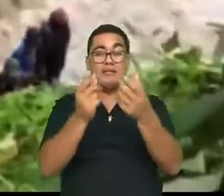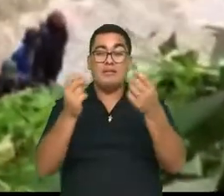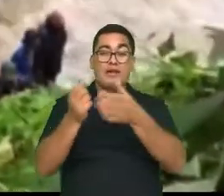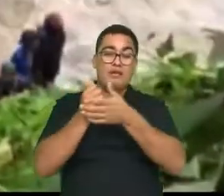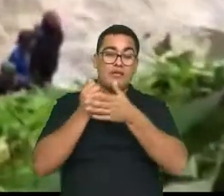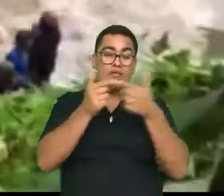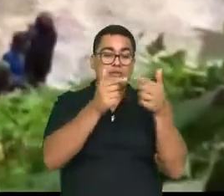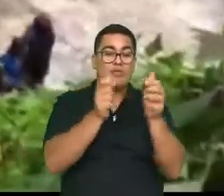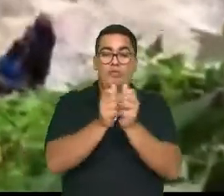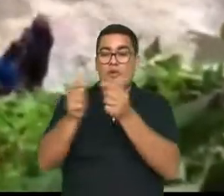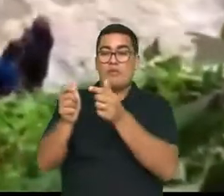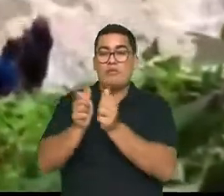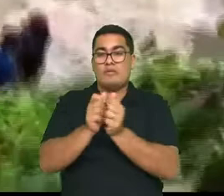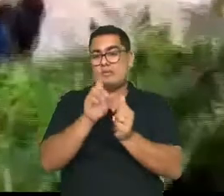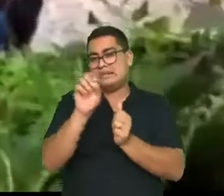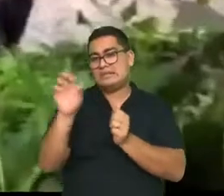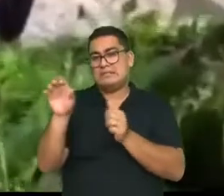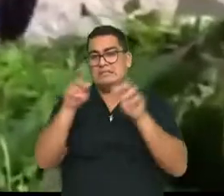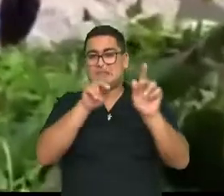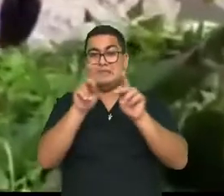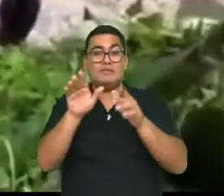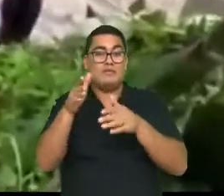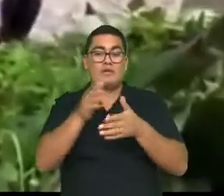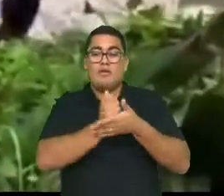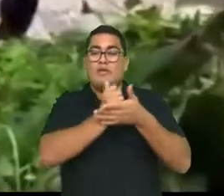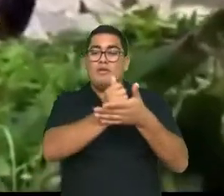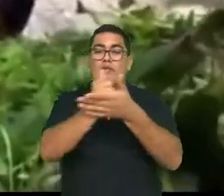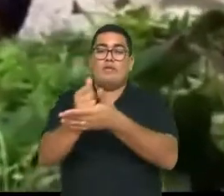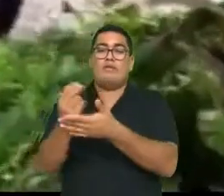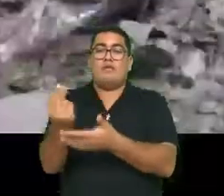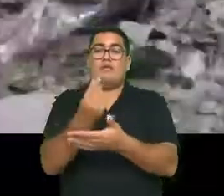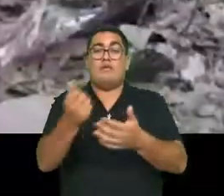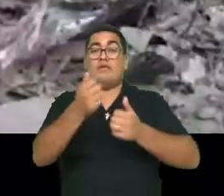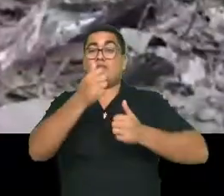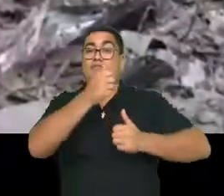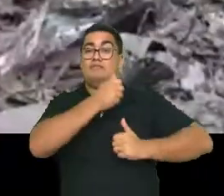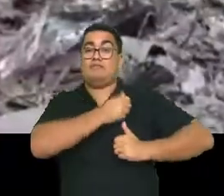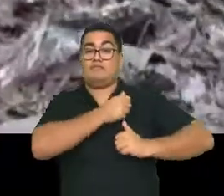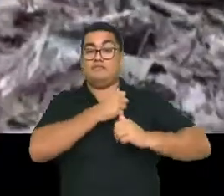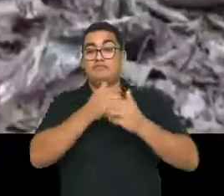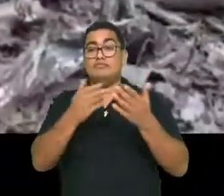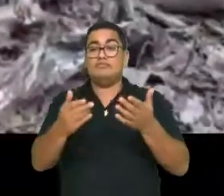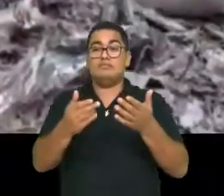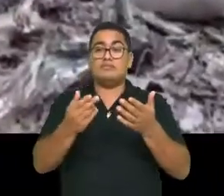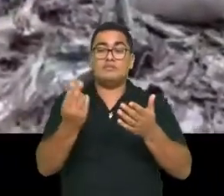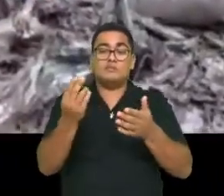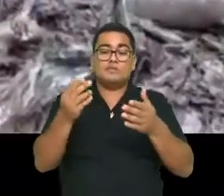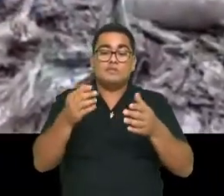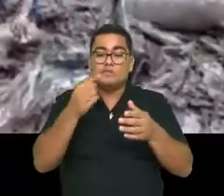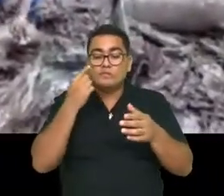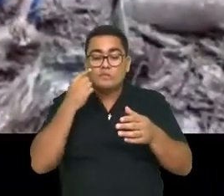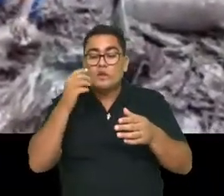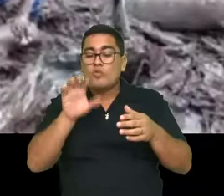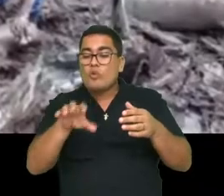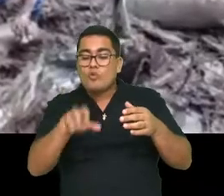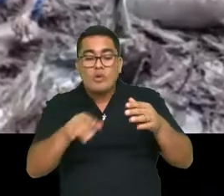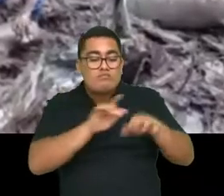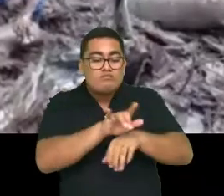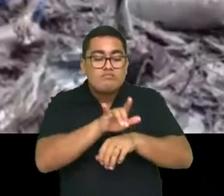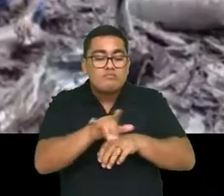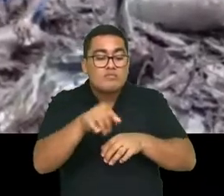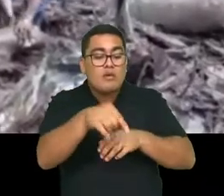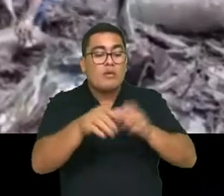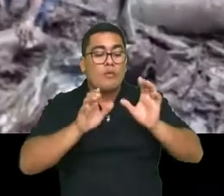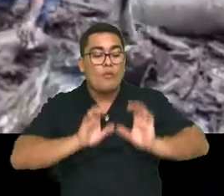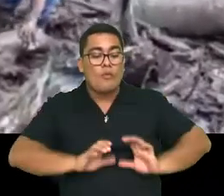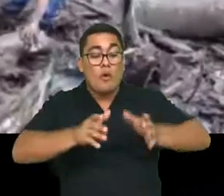una brigada con más de 100 personas, integrada por miembros del ejército, quienes utilizan técnica canina para la búsqueda y rescate